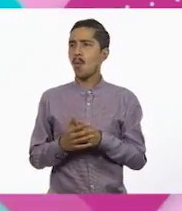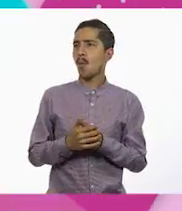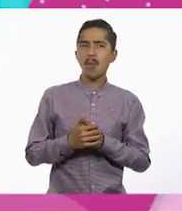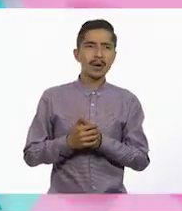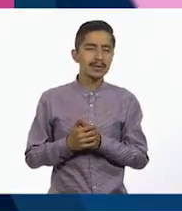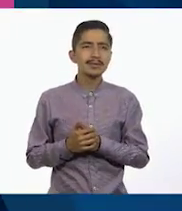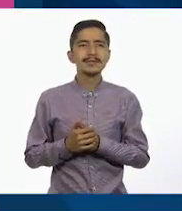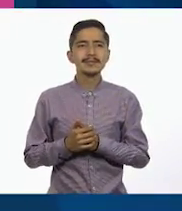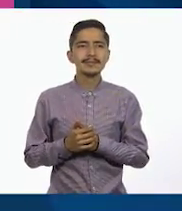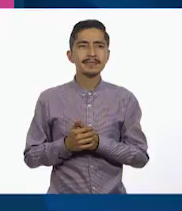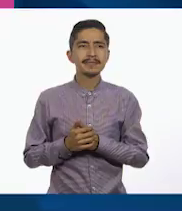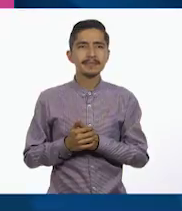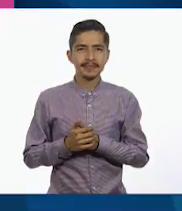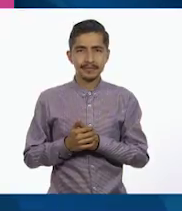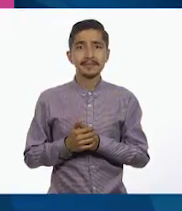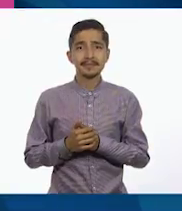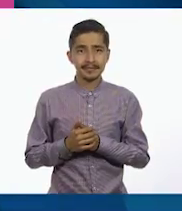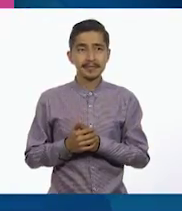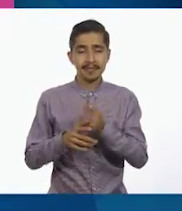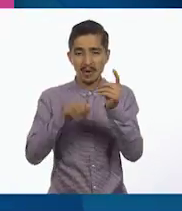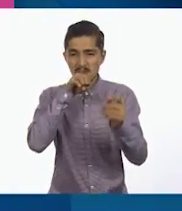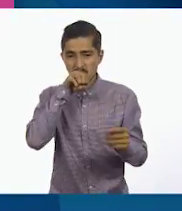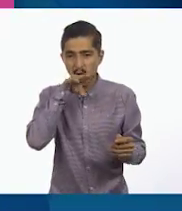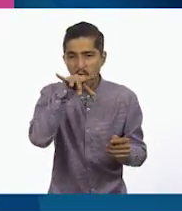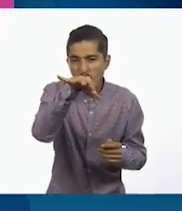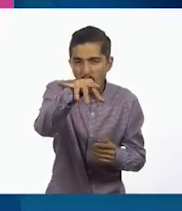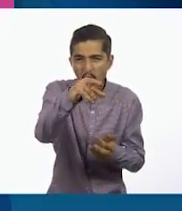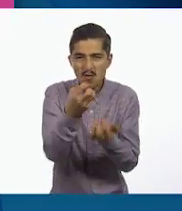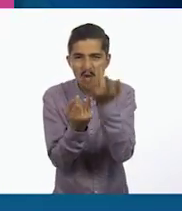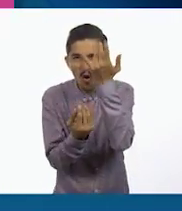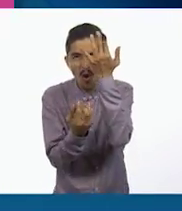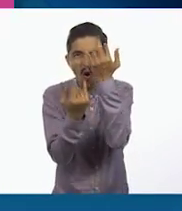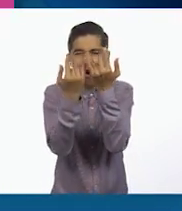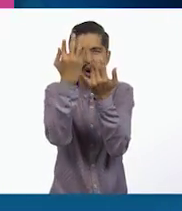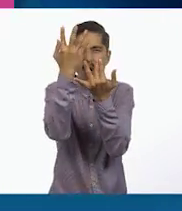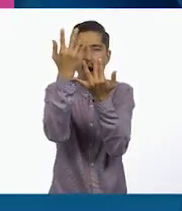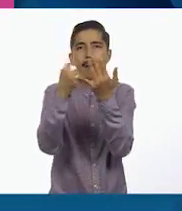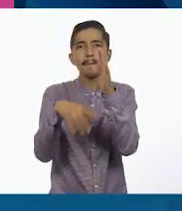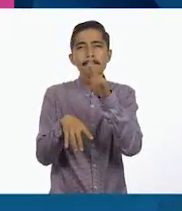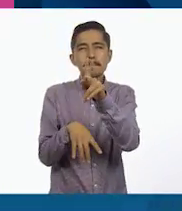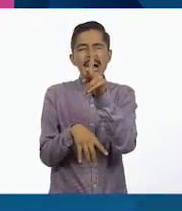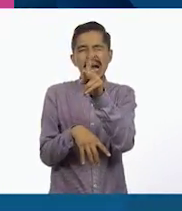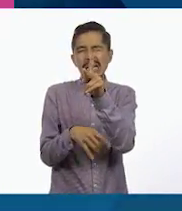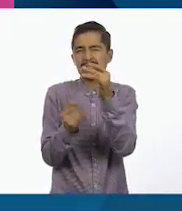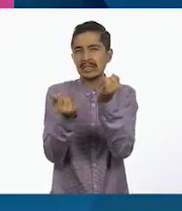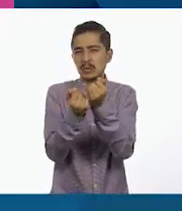me encantan. Los dragones se parecen mucho a los dinosaurios.